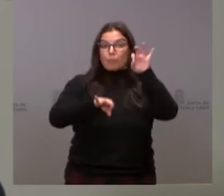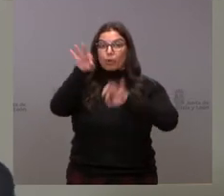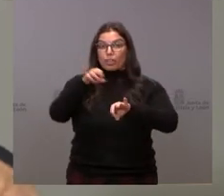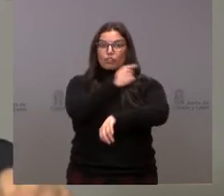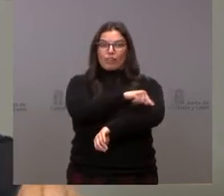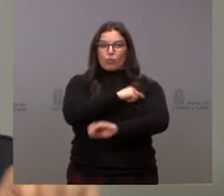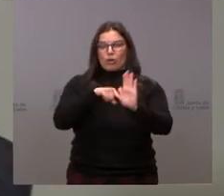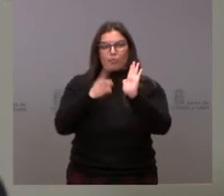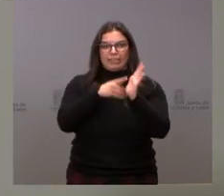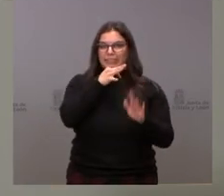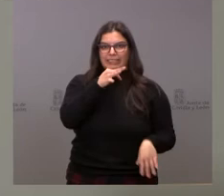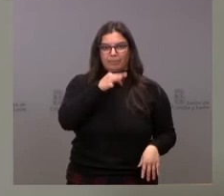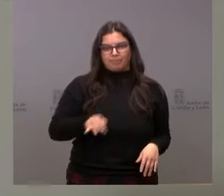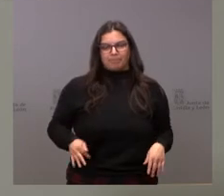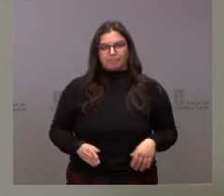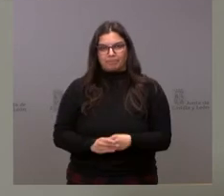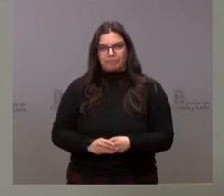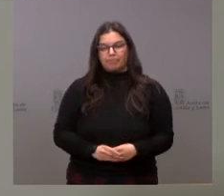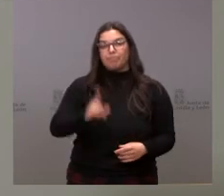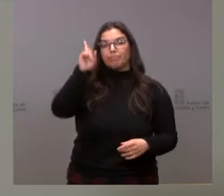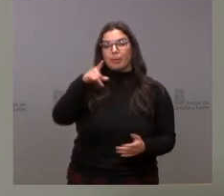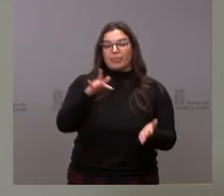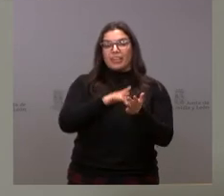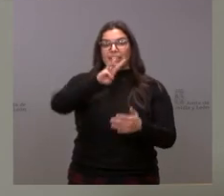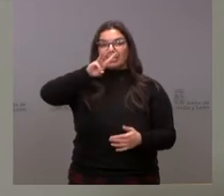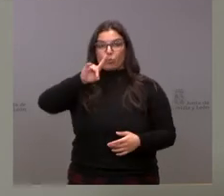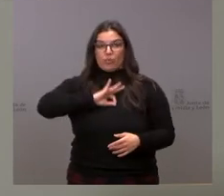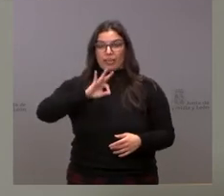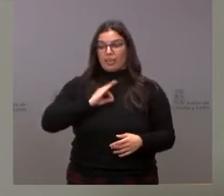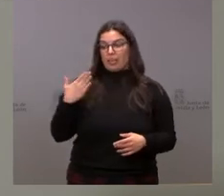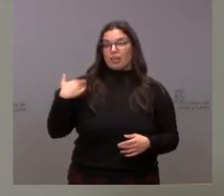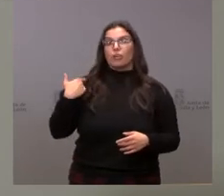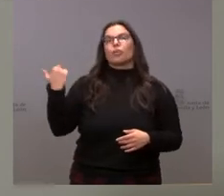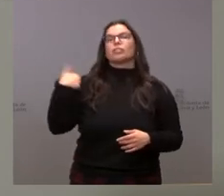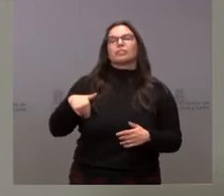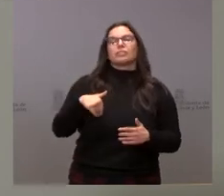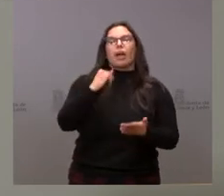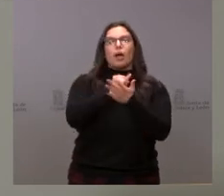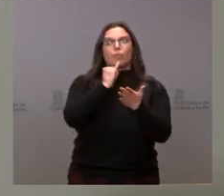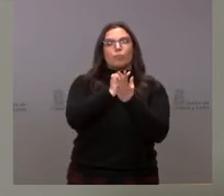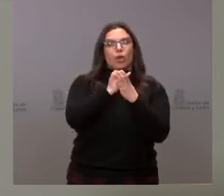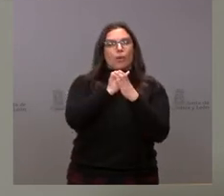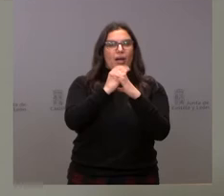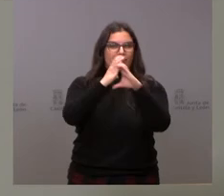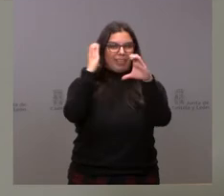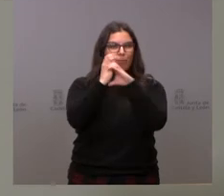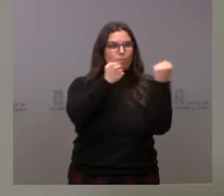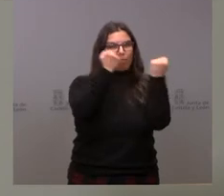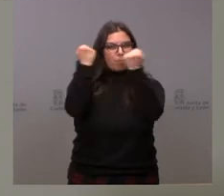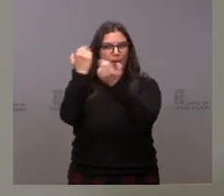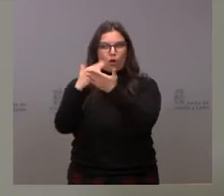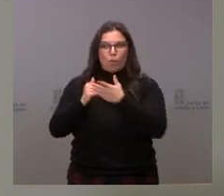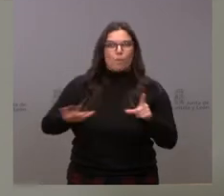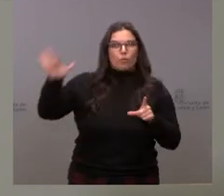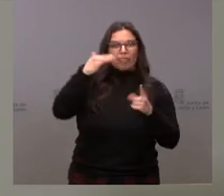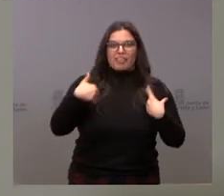vacunación también con fecha 31 de enero hemos finalizado nuestra campaña de realización de tests de antígenos por toda la comunidad en la que